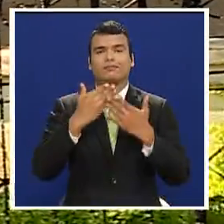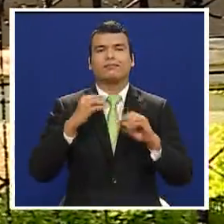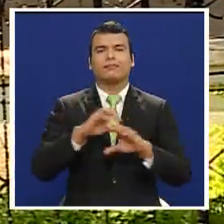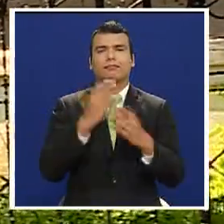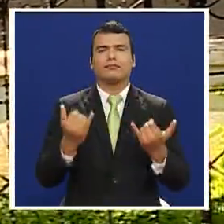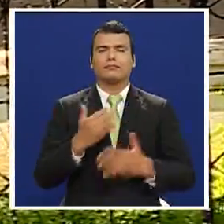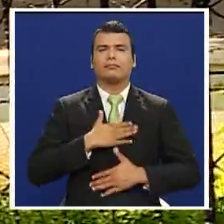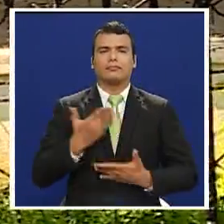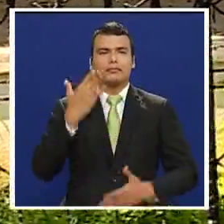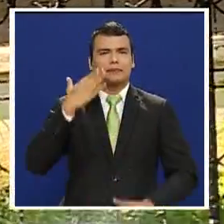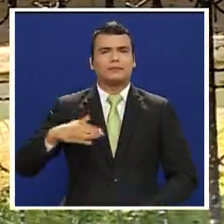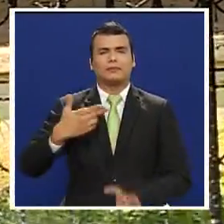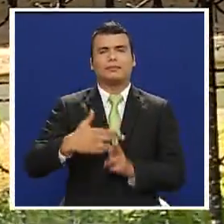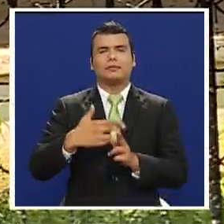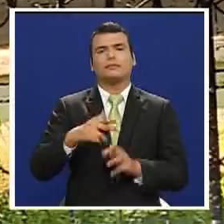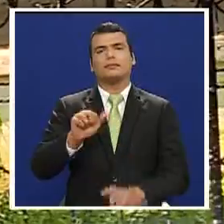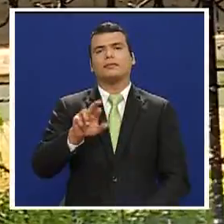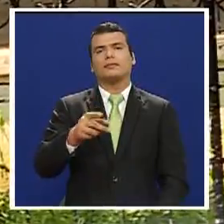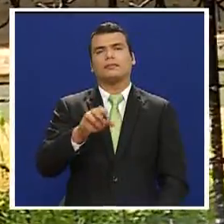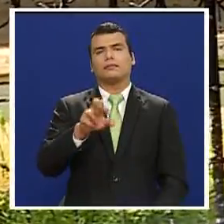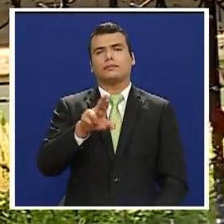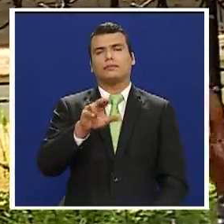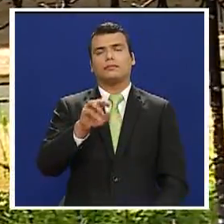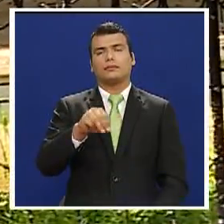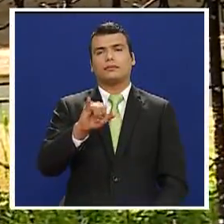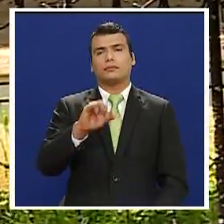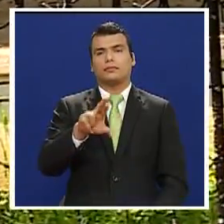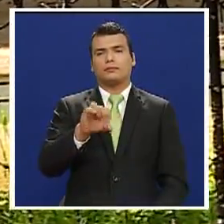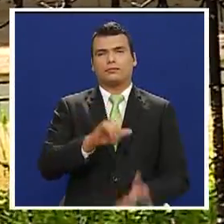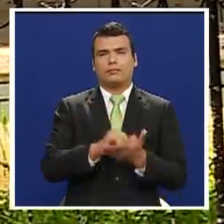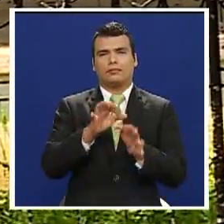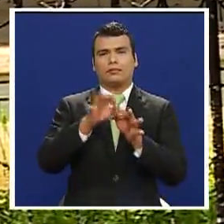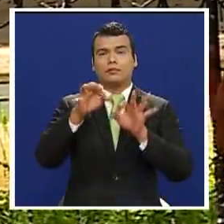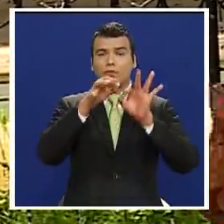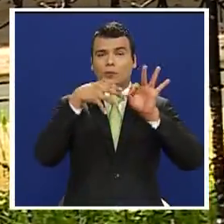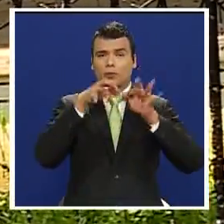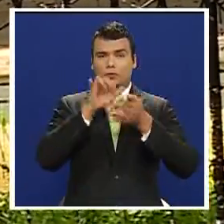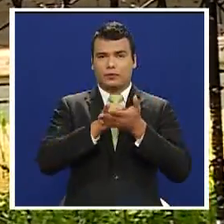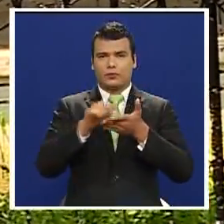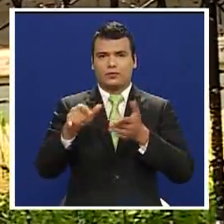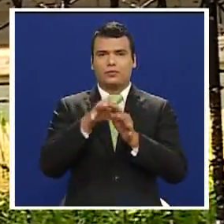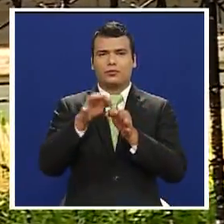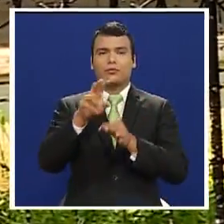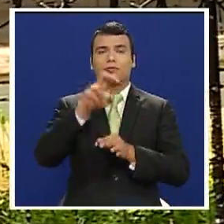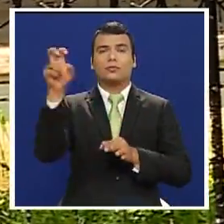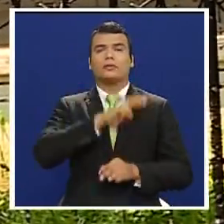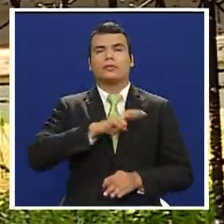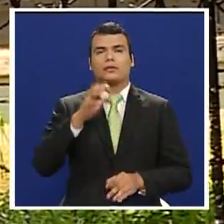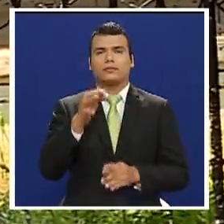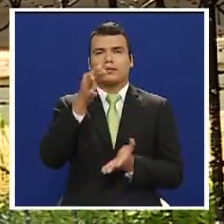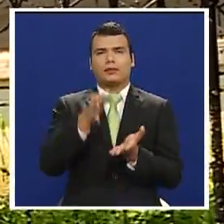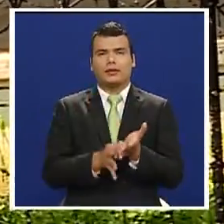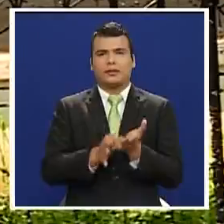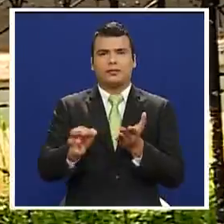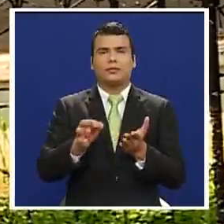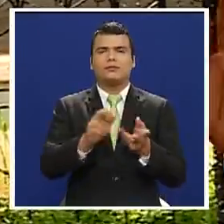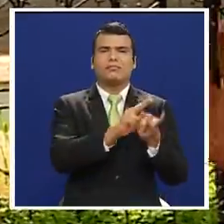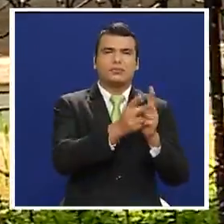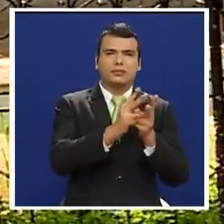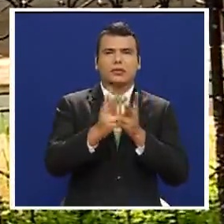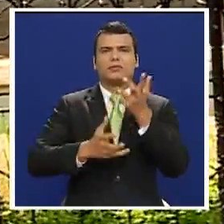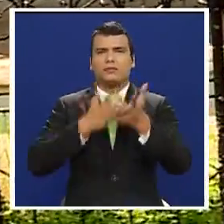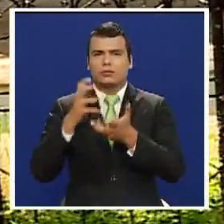madrugan Telepacífico Noticias les informa. En esta localidad logramos una reveladora entrevista con alguien que hiciera parte de la familia más poderosa de esta región